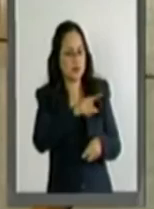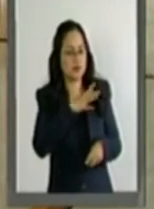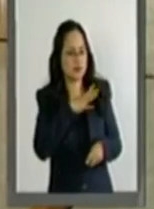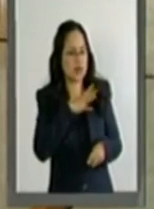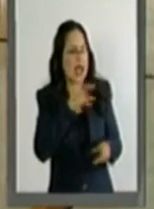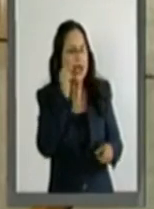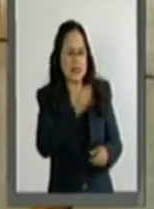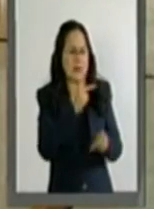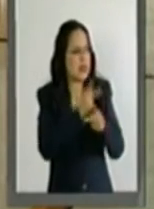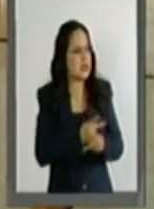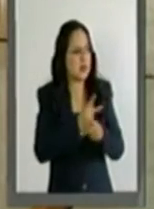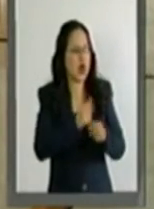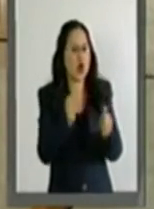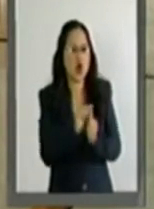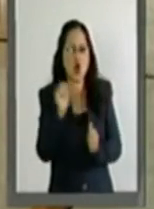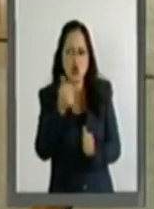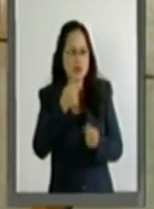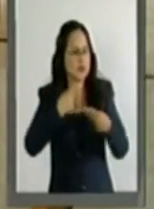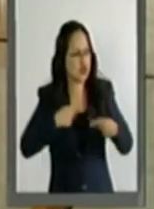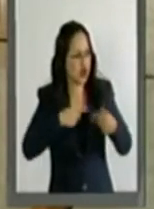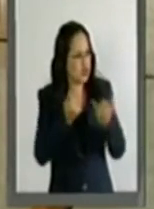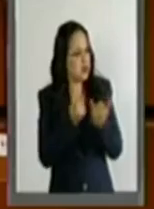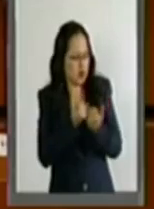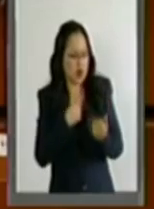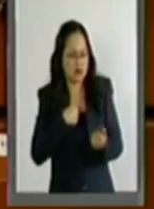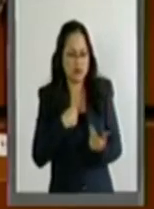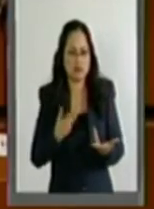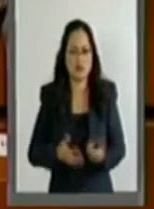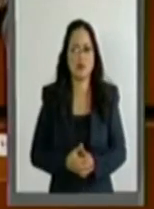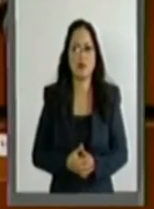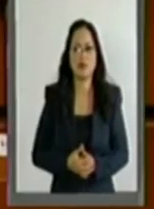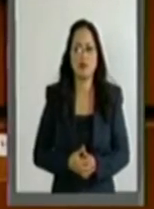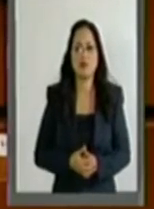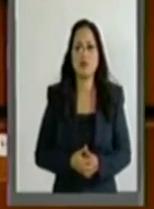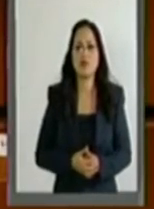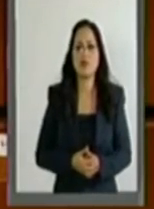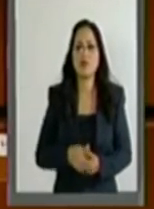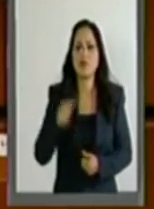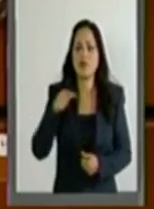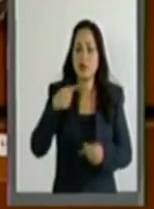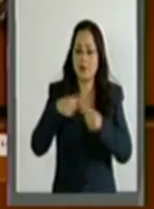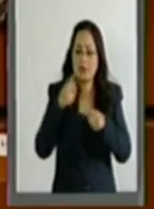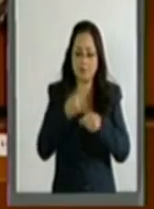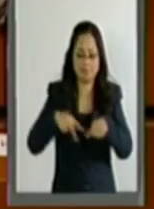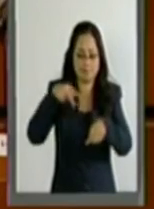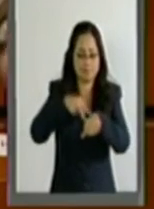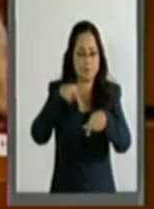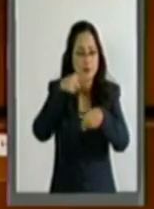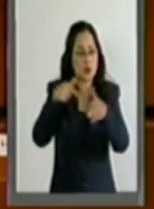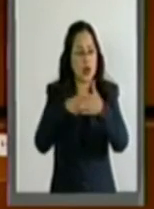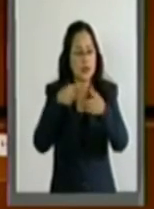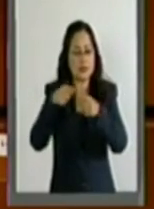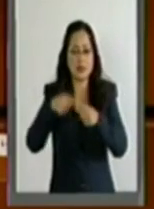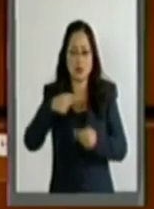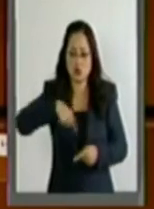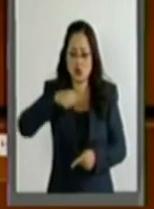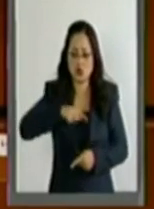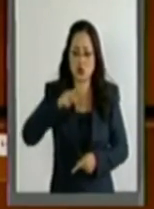muy tolerante con los demás. Concluyo muy rápido. Desde todas las tribunas, en el PRI hemos